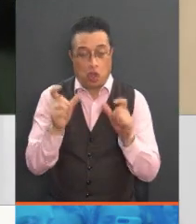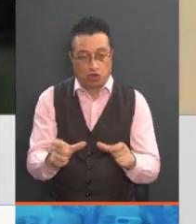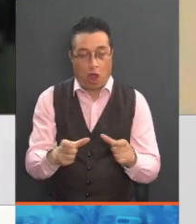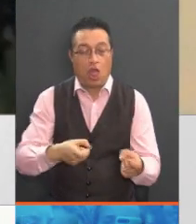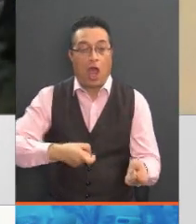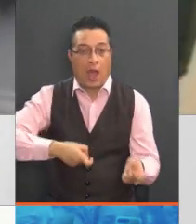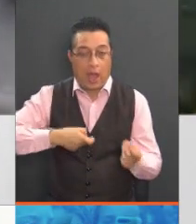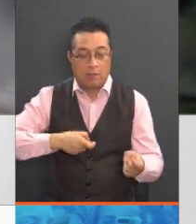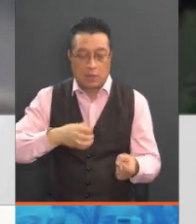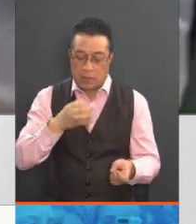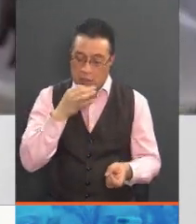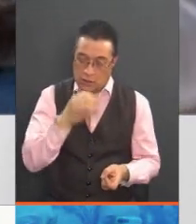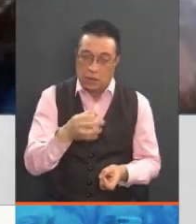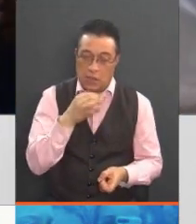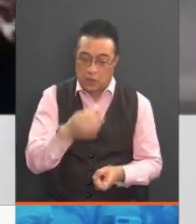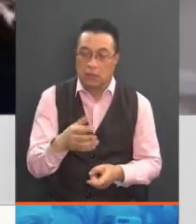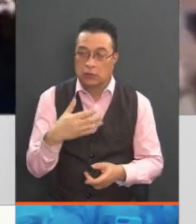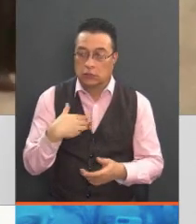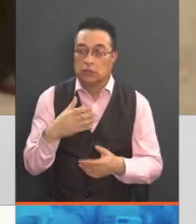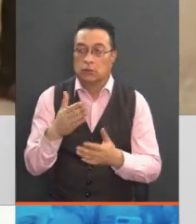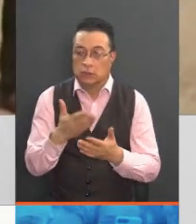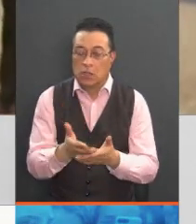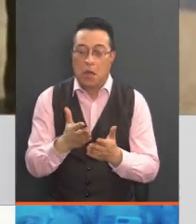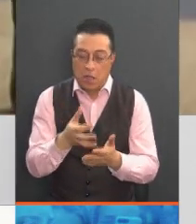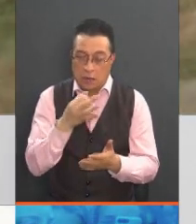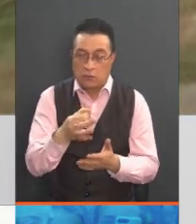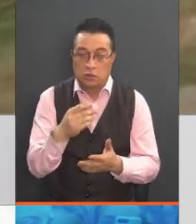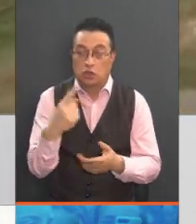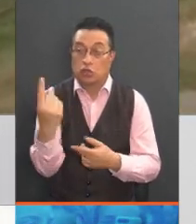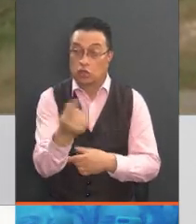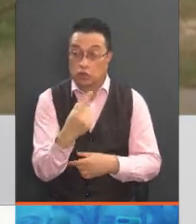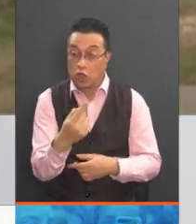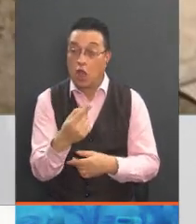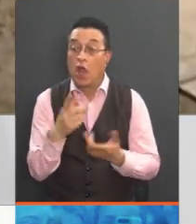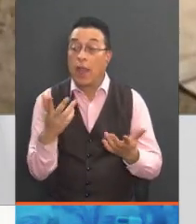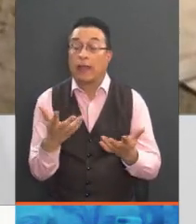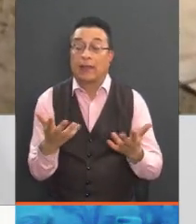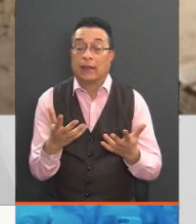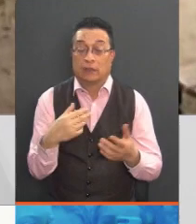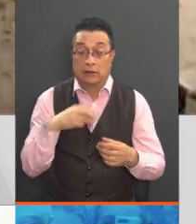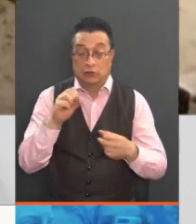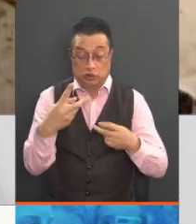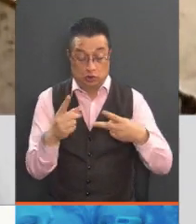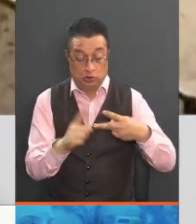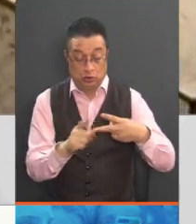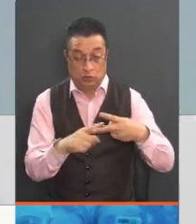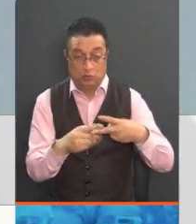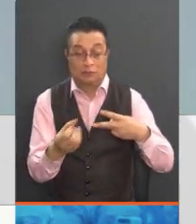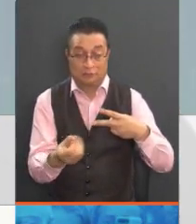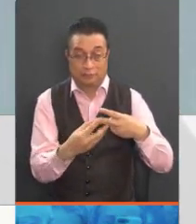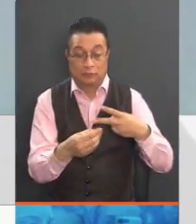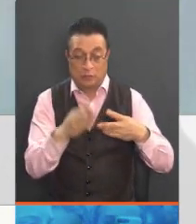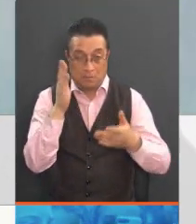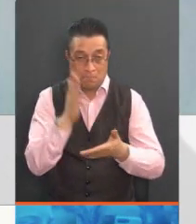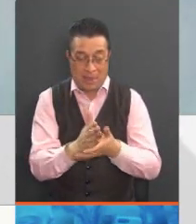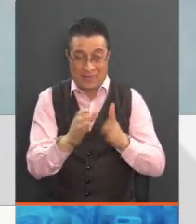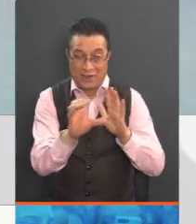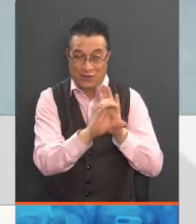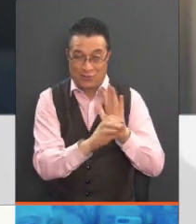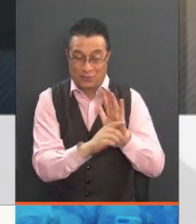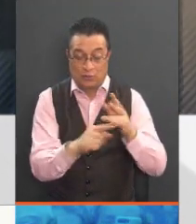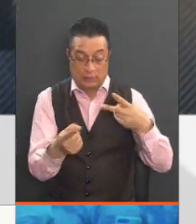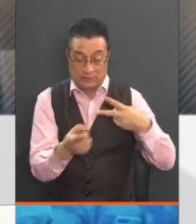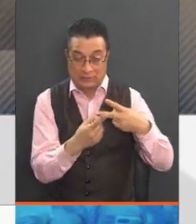y diciendo, Carlos y Ramón, y amigos televidentes, que la segunda enmienda no es absoluta y esto no tendría que